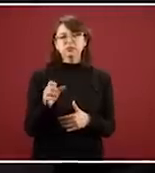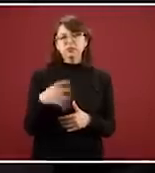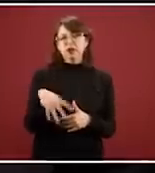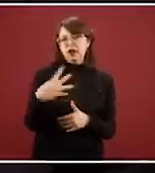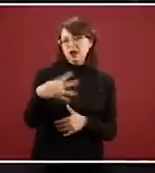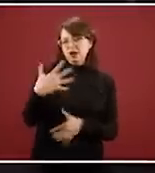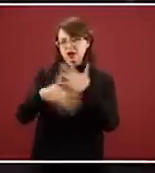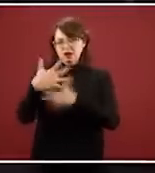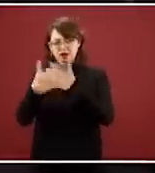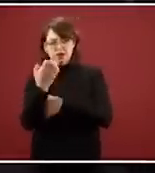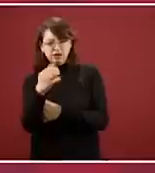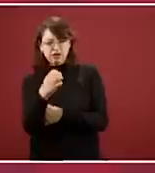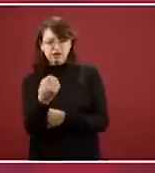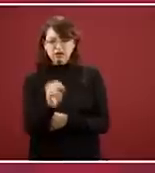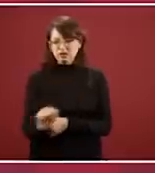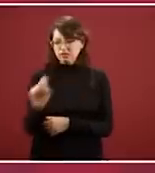15,